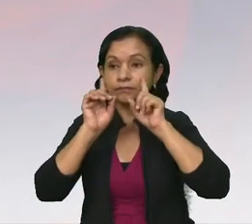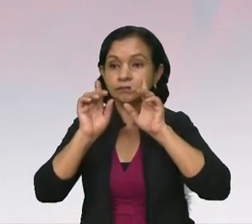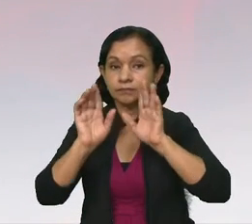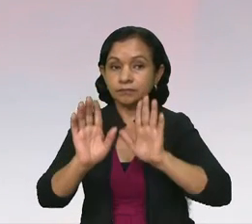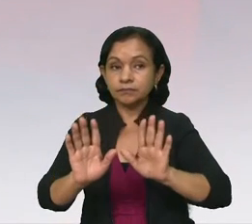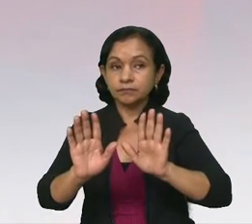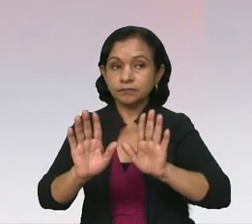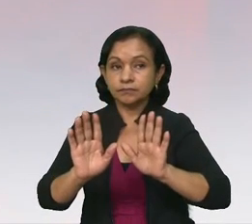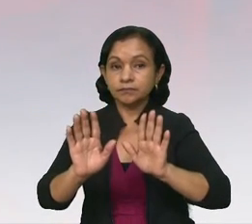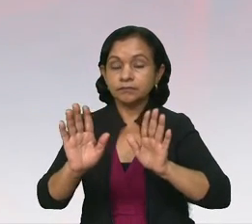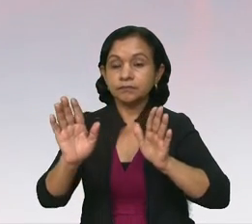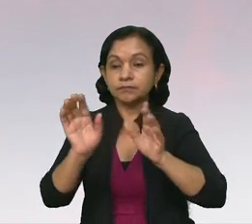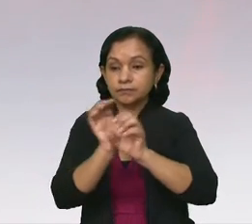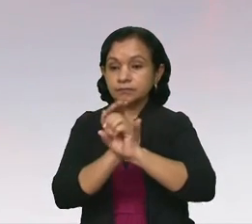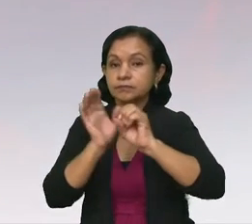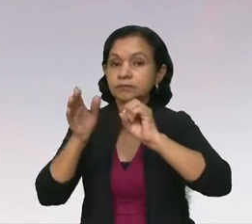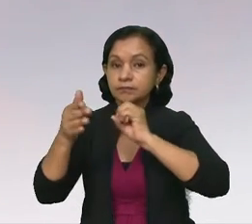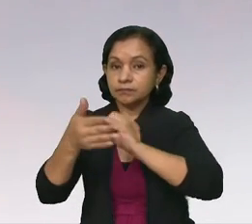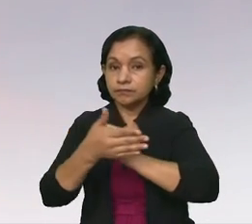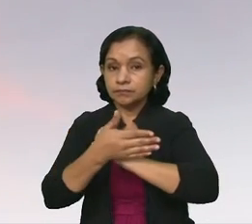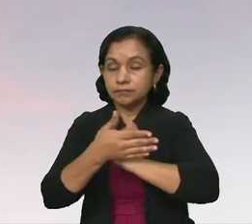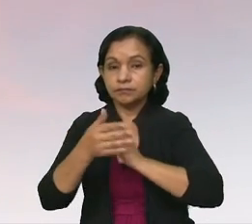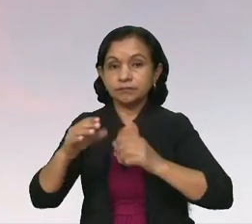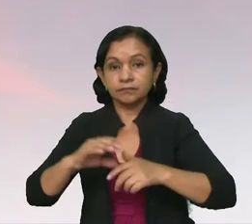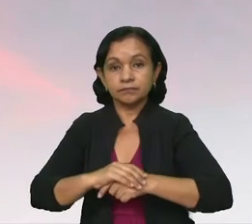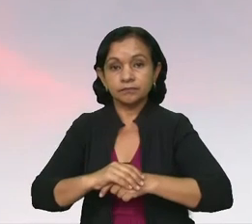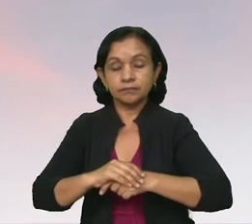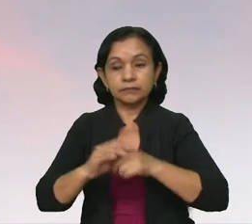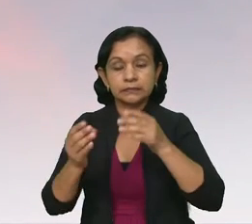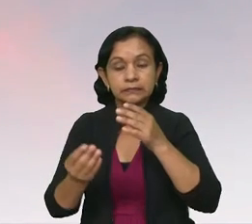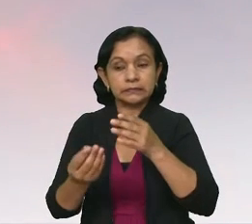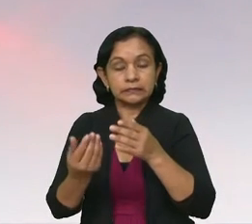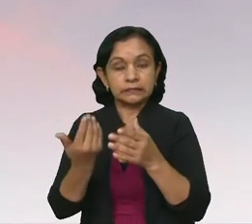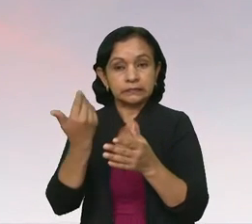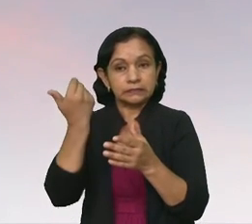protegiéndonos frente al COVID-19. Esa plaga,